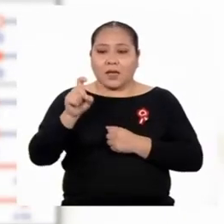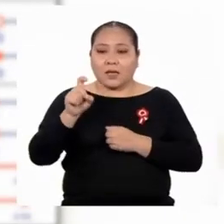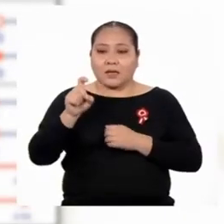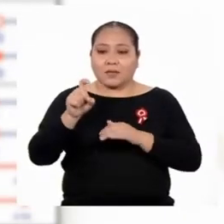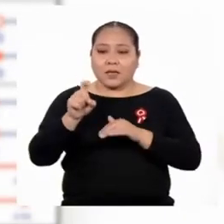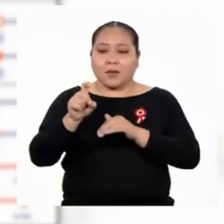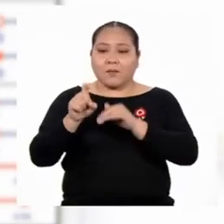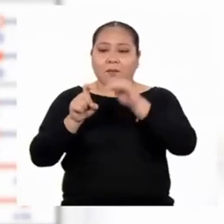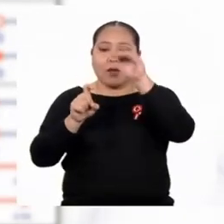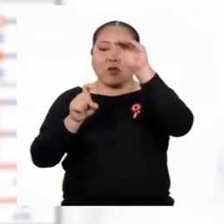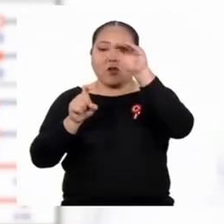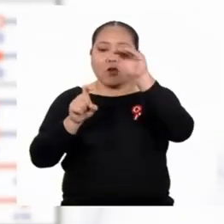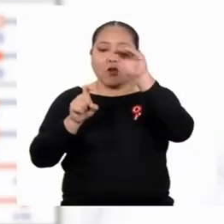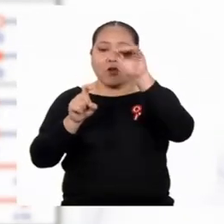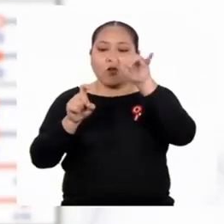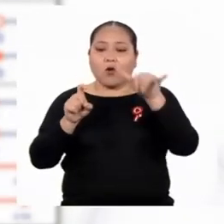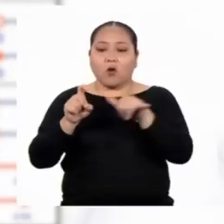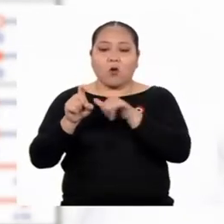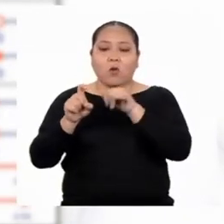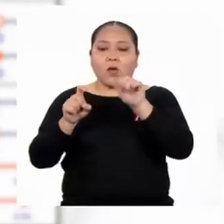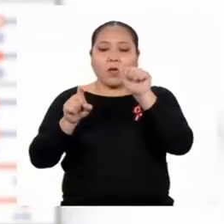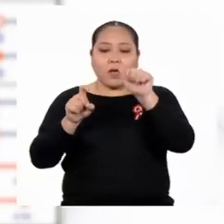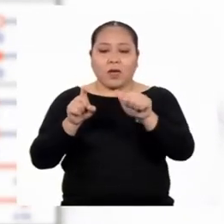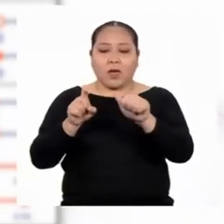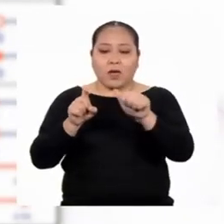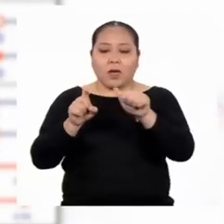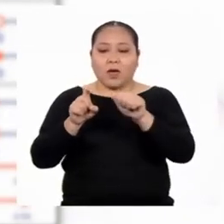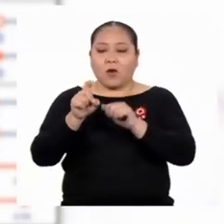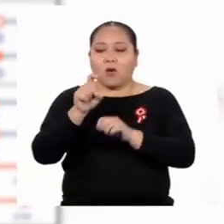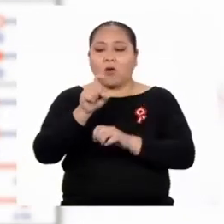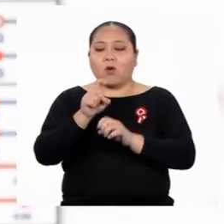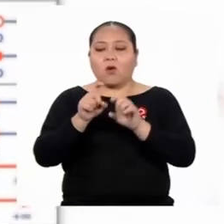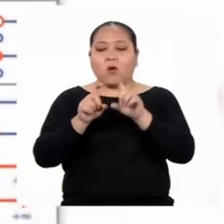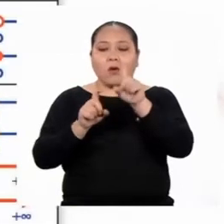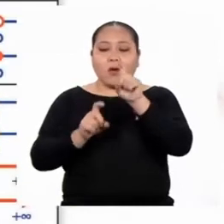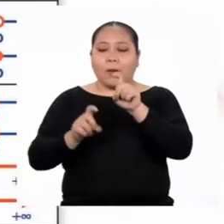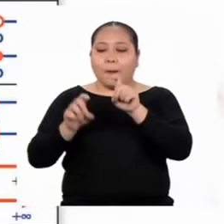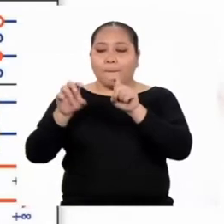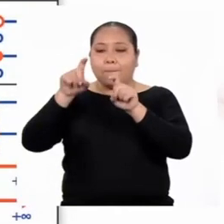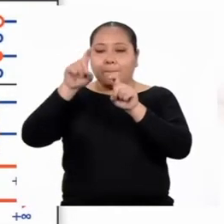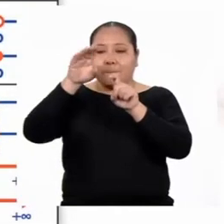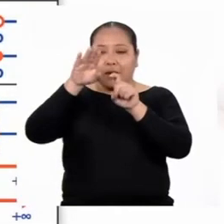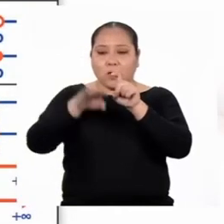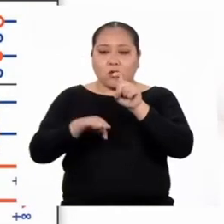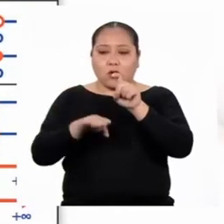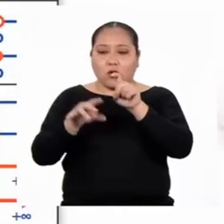igual que A y menor o igual que B.